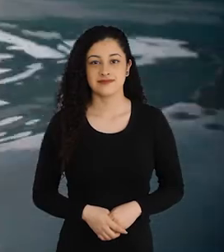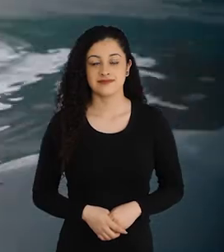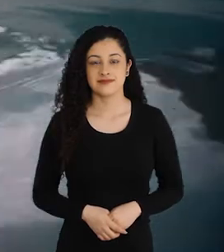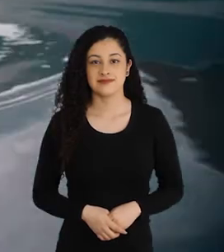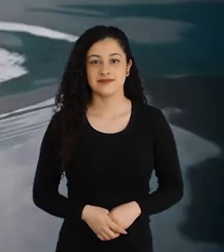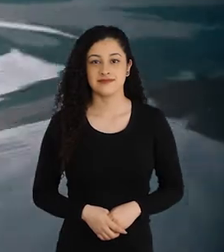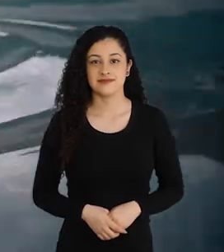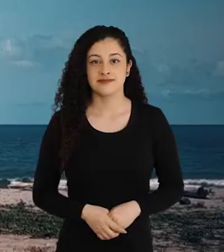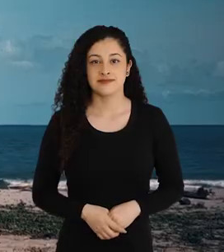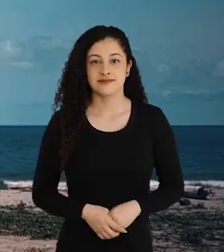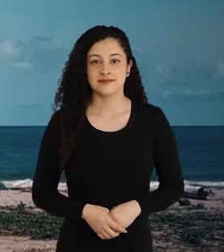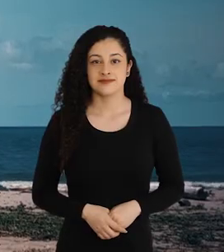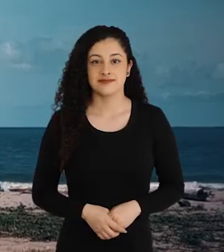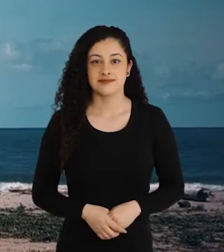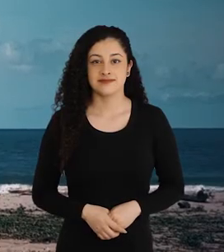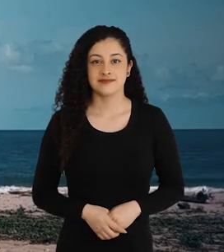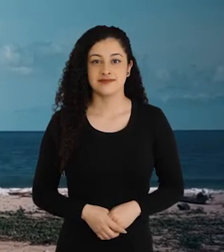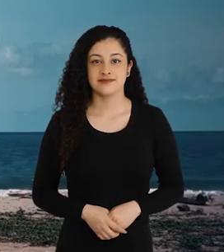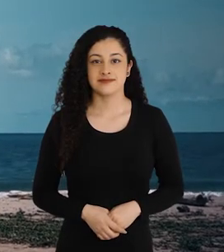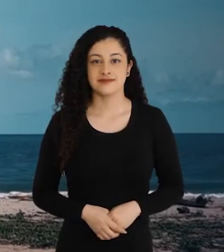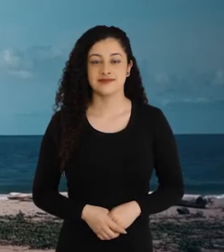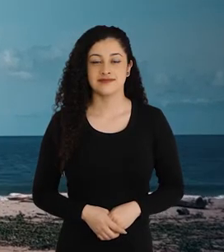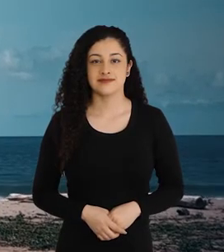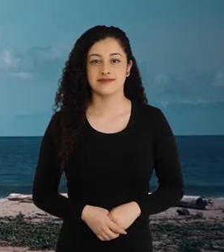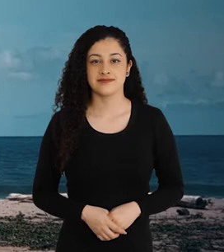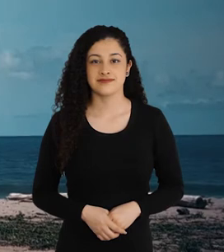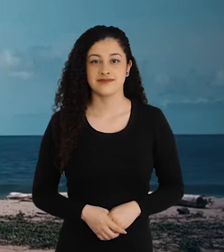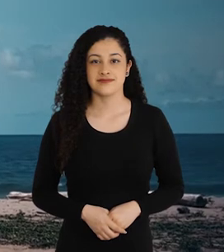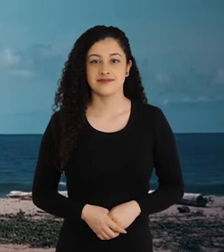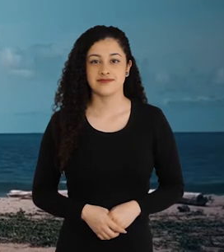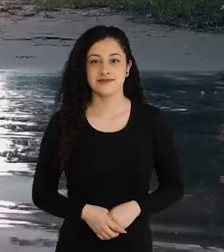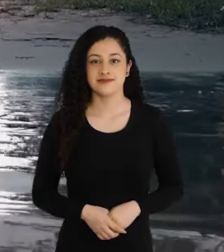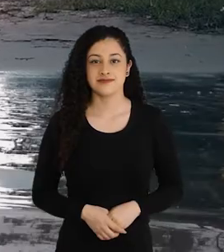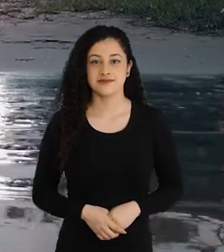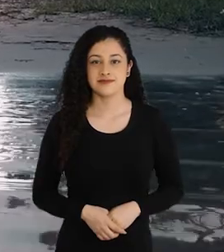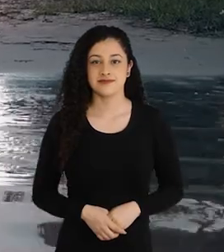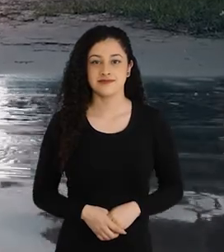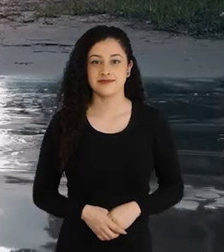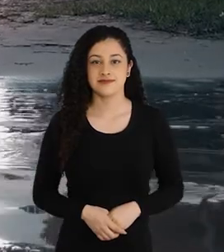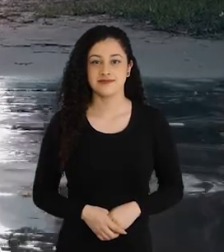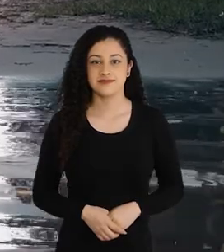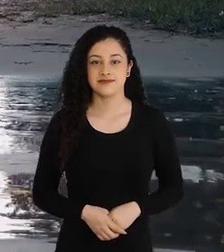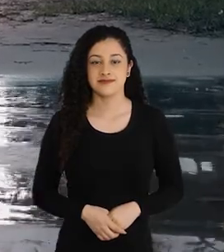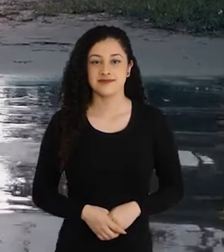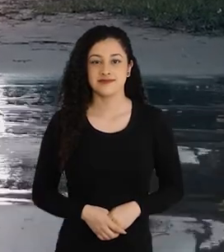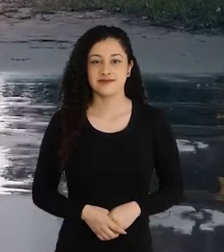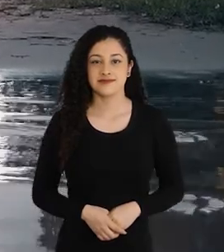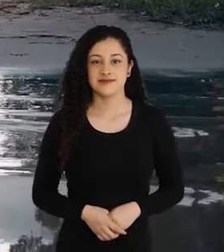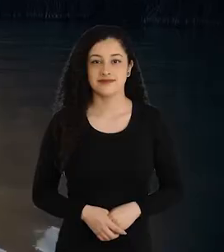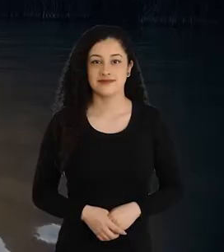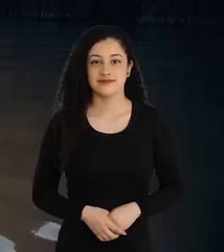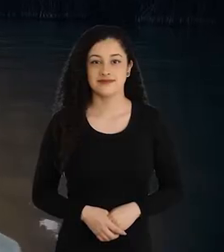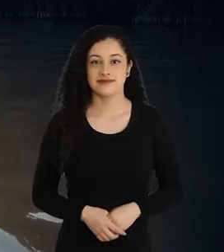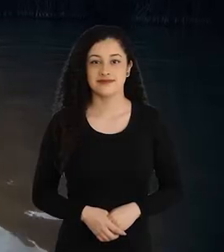de Mintic, plano detalle de sus pies sintiendo el agua y la arena. Se ve el mar. Él continúa caminando hacia el río, a las rodillas. Cuando el